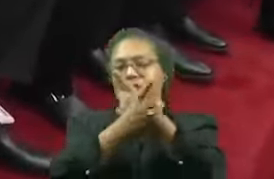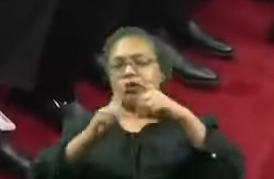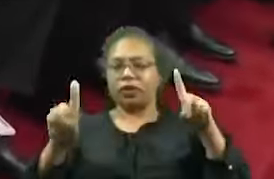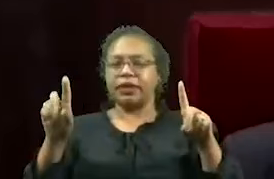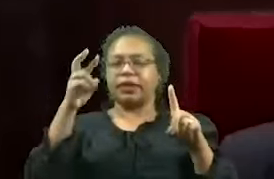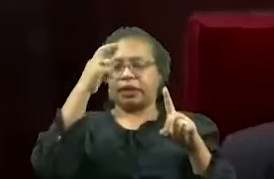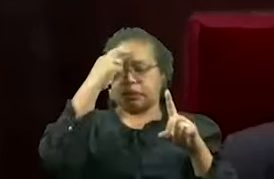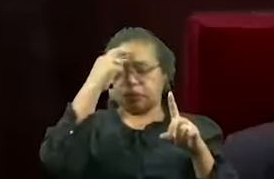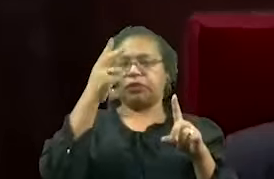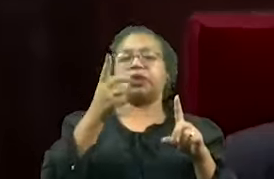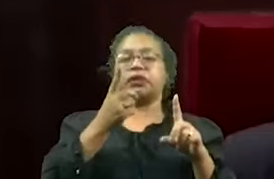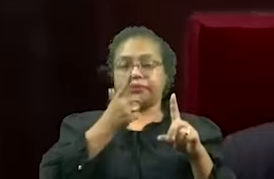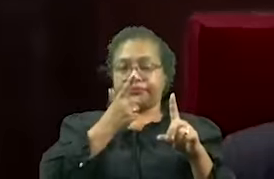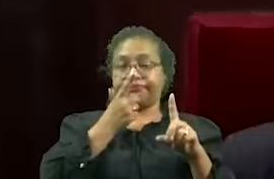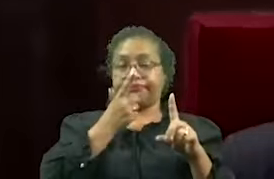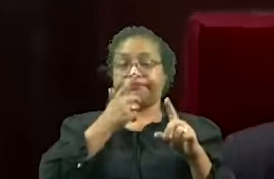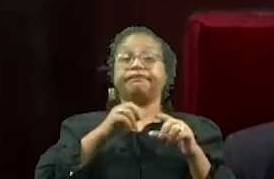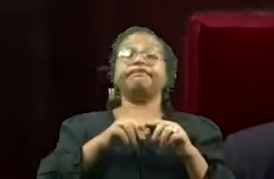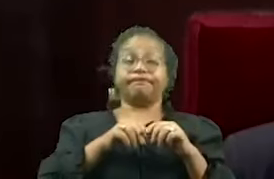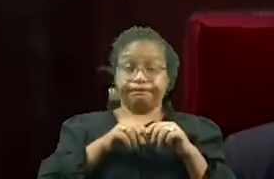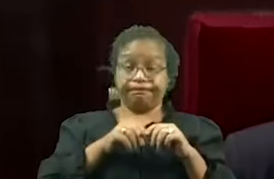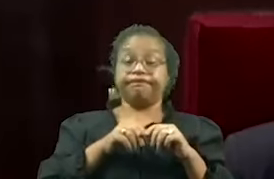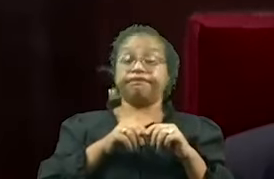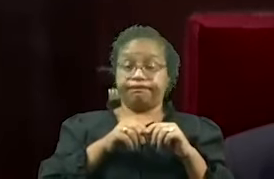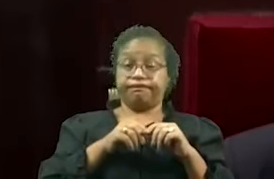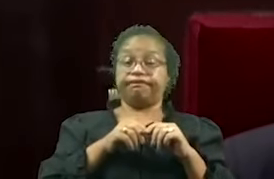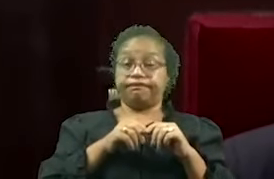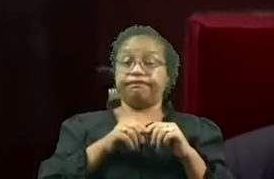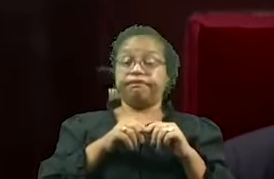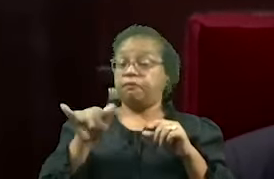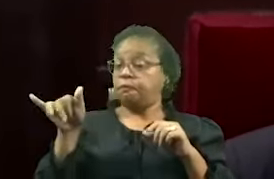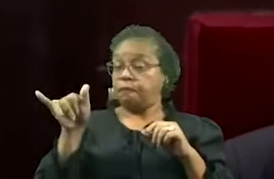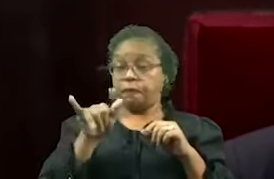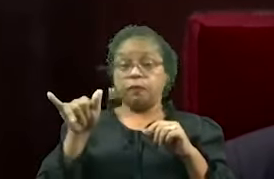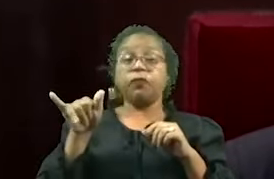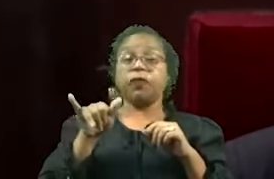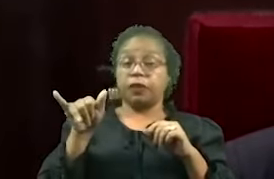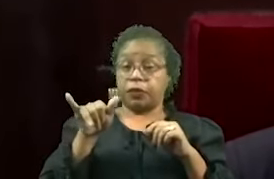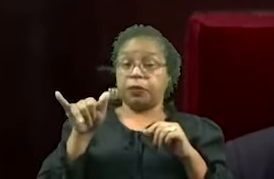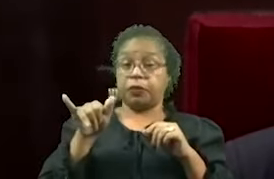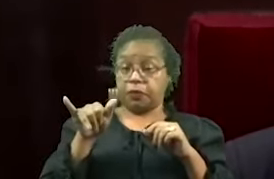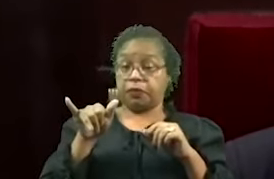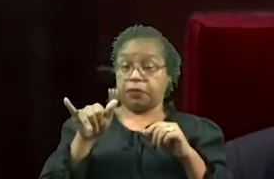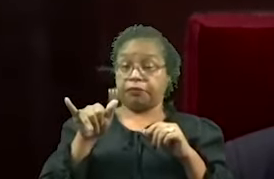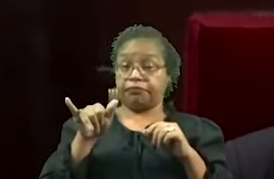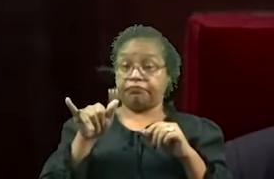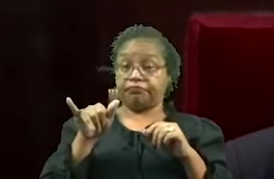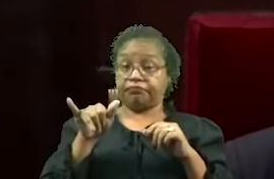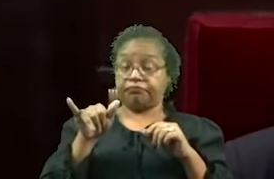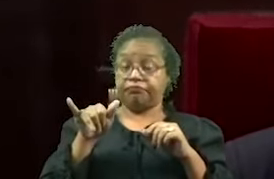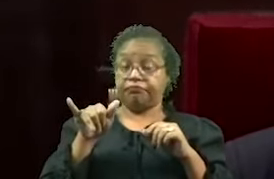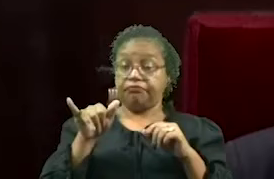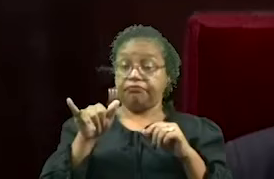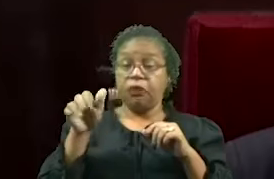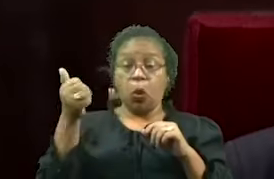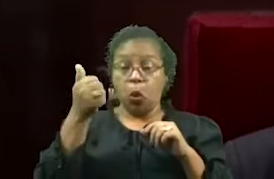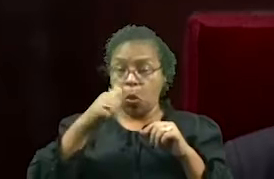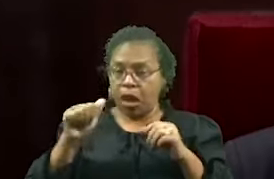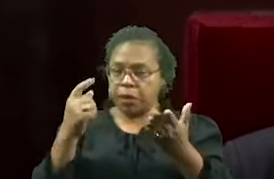De igual forma De igual forma negándonos a negociaciones o conveniencias